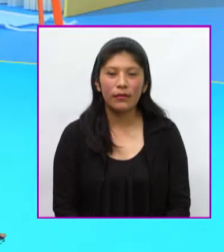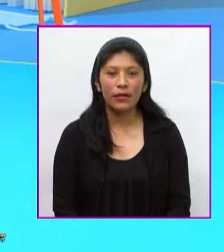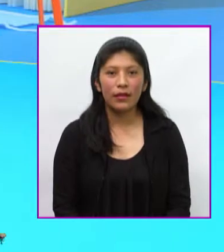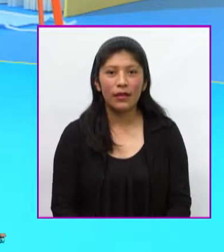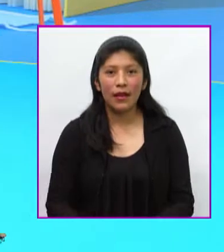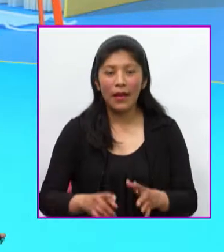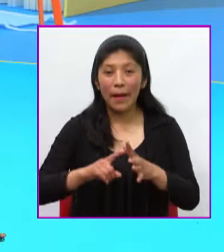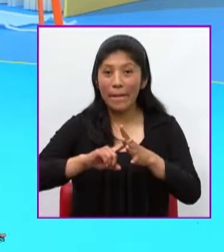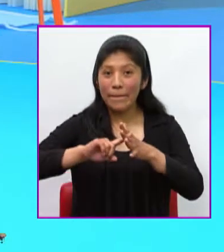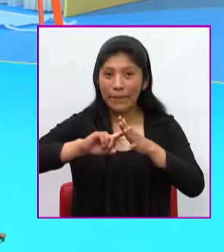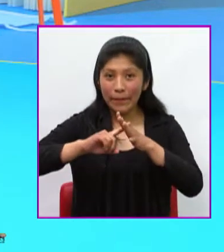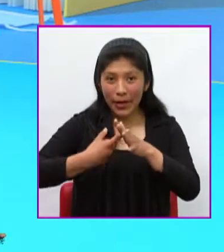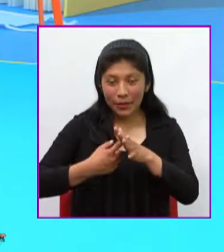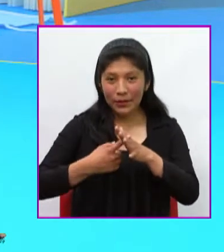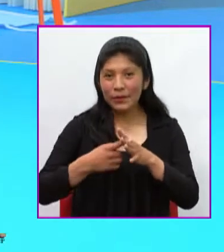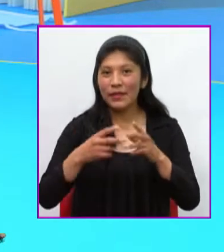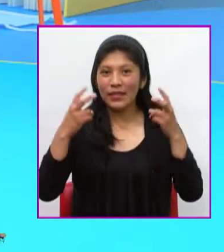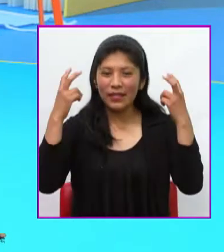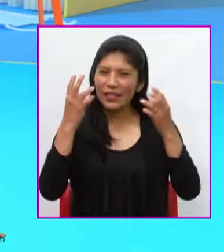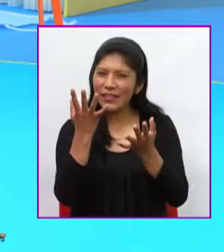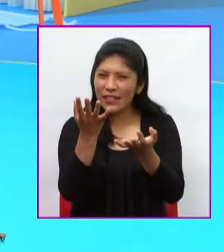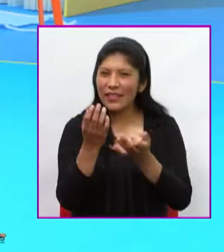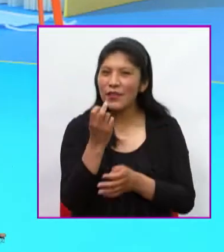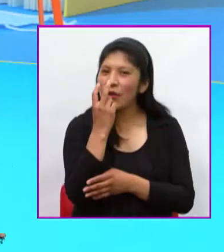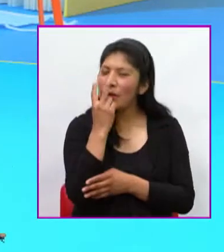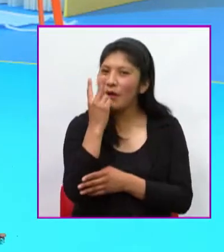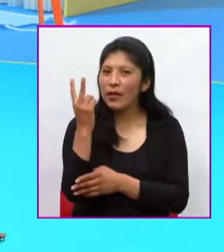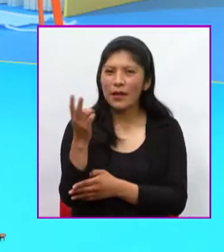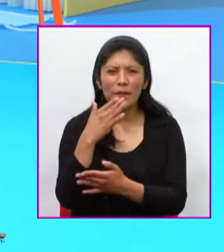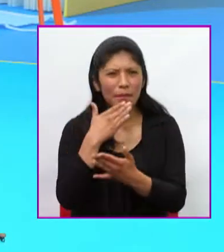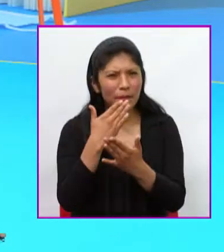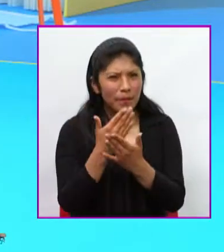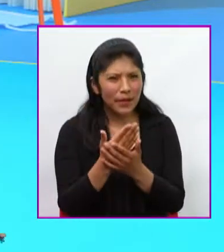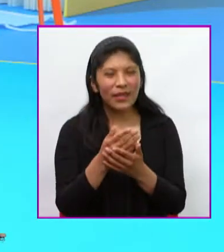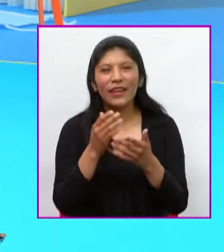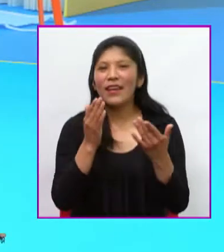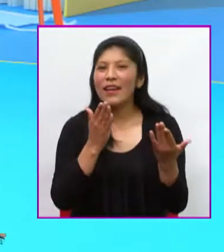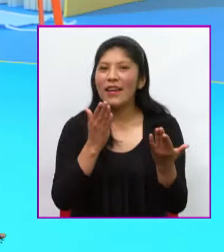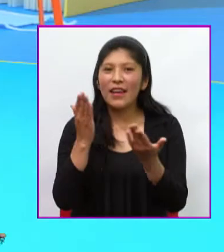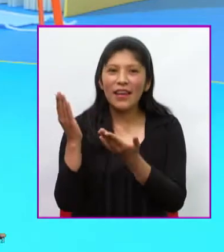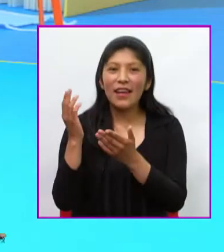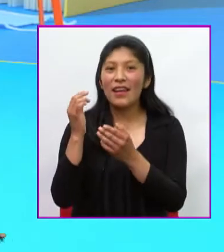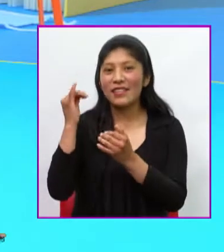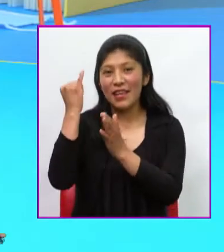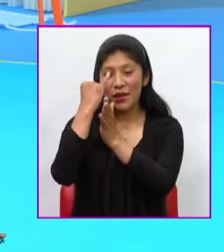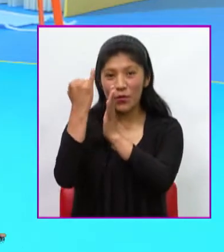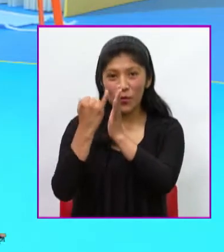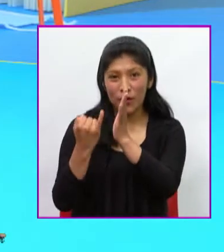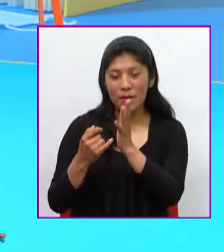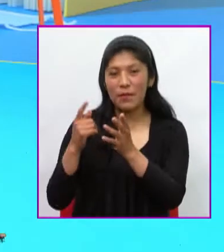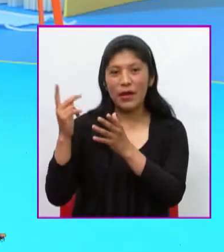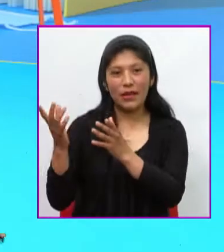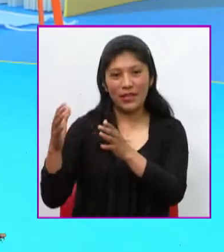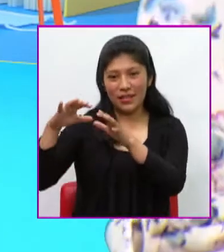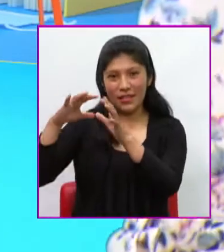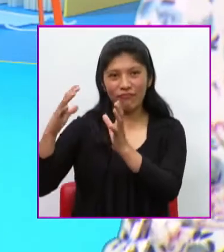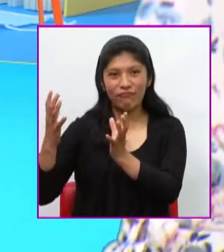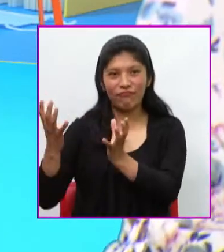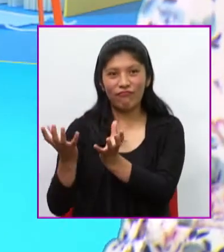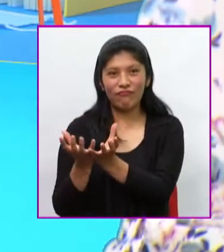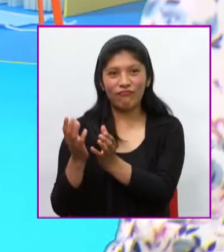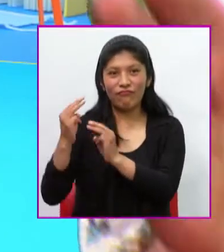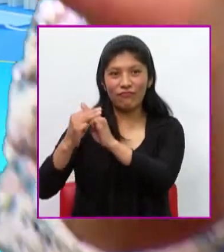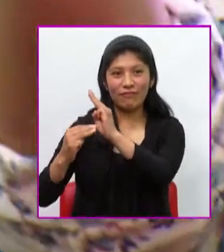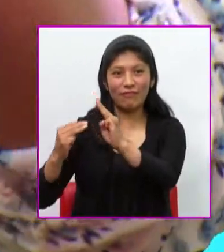Para empezar, quiero que observen muy bien la siguiente imagen del globo terráqueo. Quiero